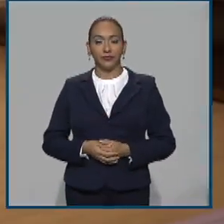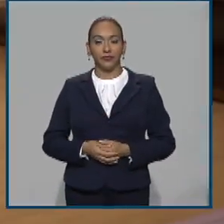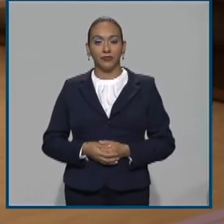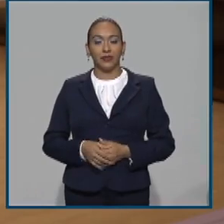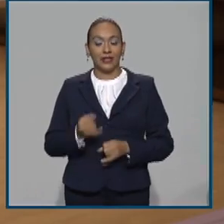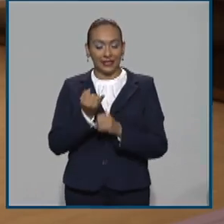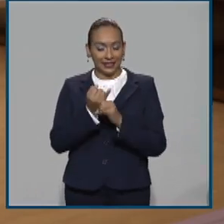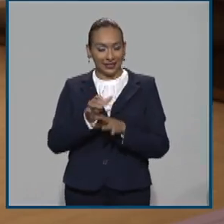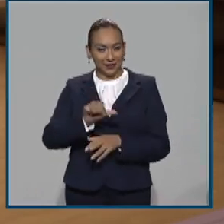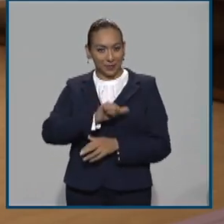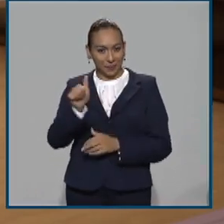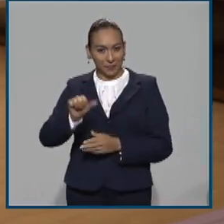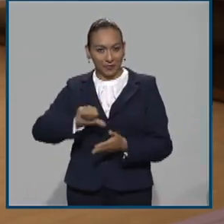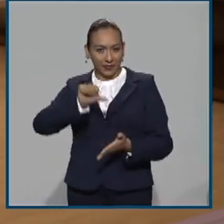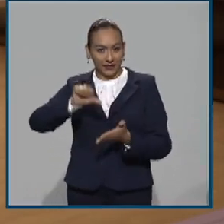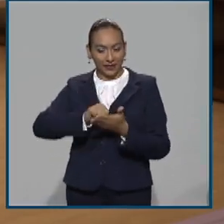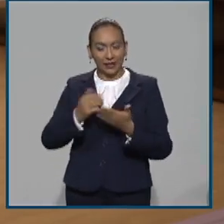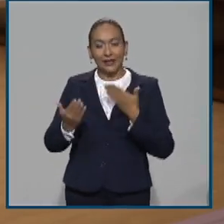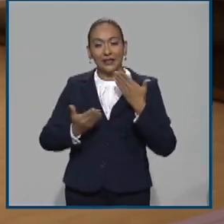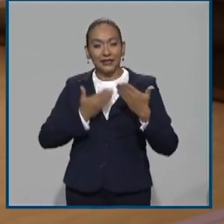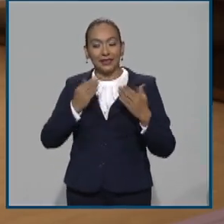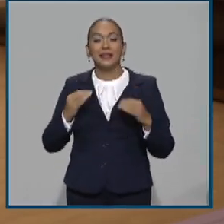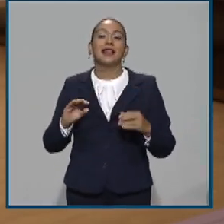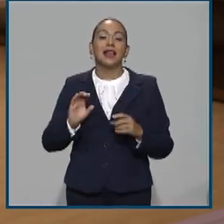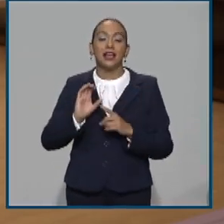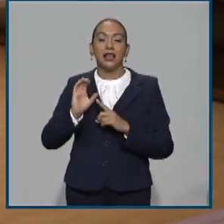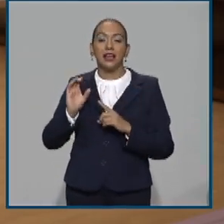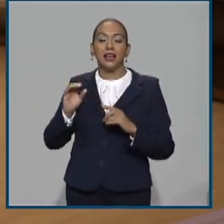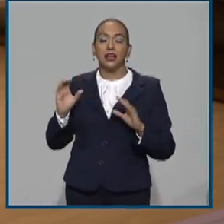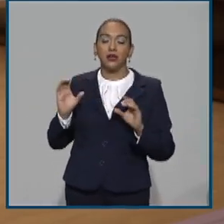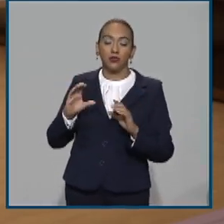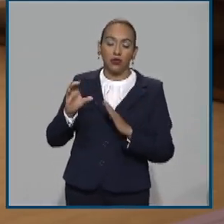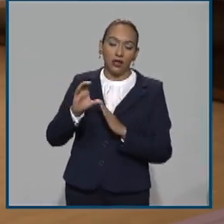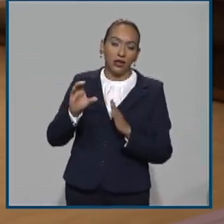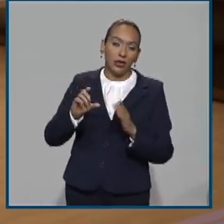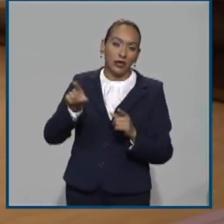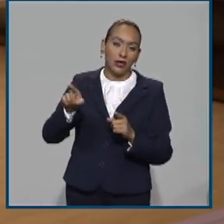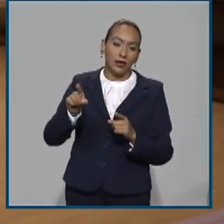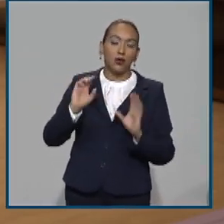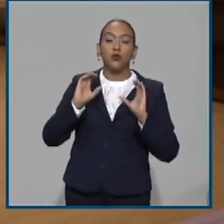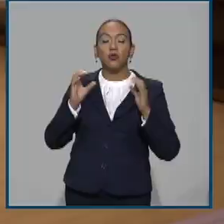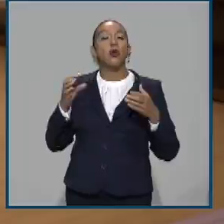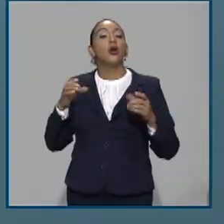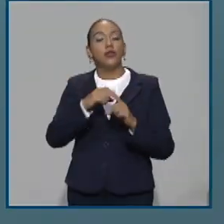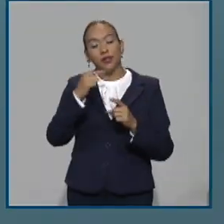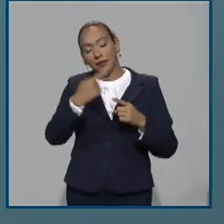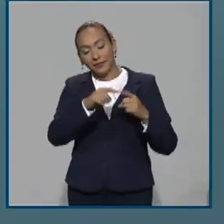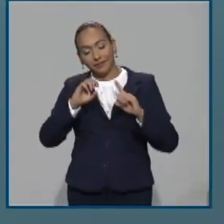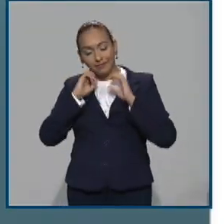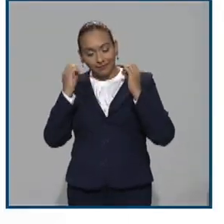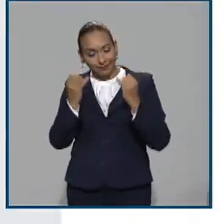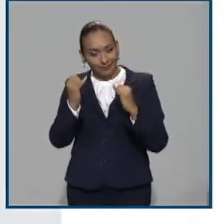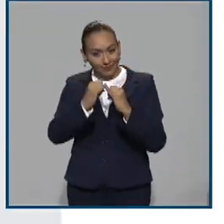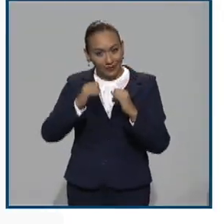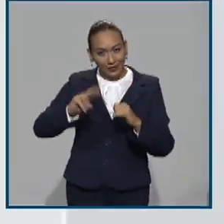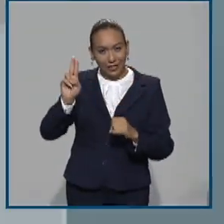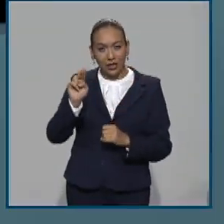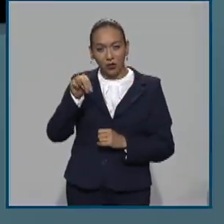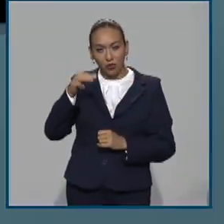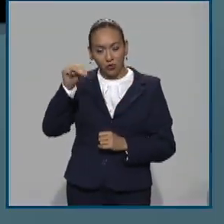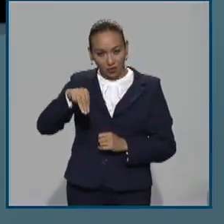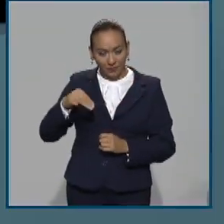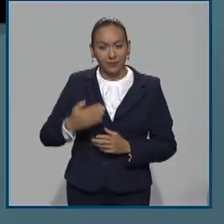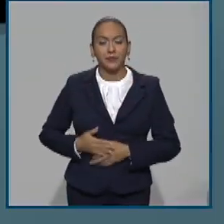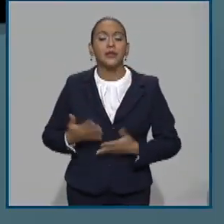En otra información, el Centro de Estudios Constitucionales de la Suprema Corte y el Instituto de Investigaciones Jurídicas de la UNAM llevarán a